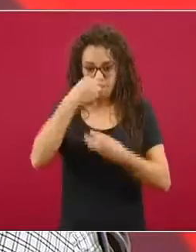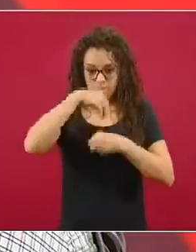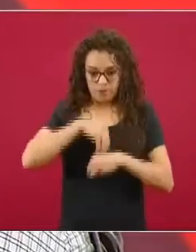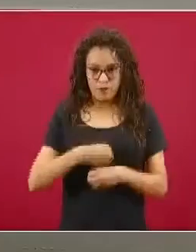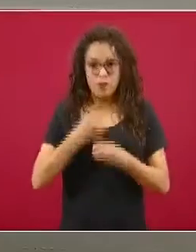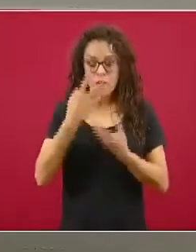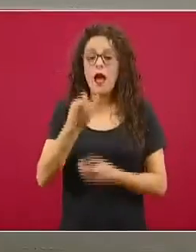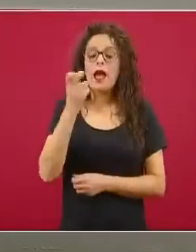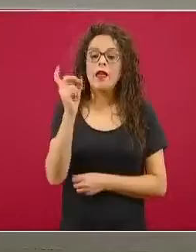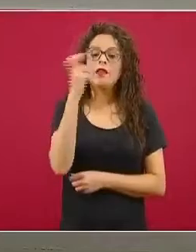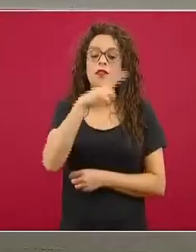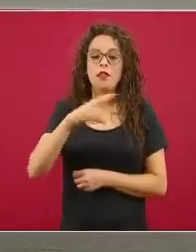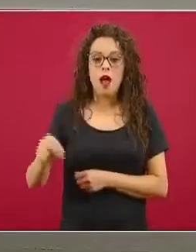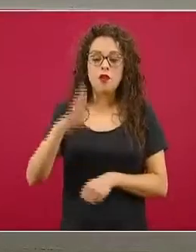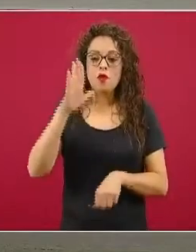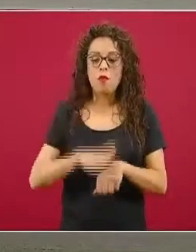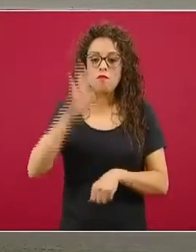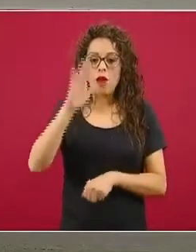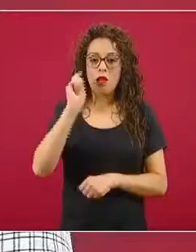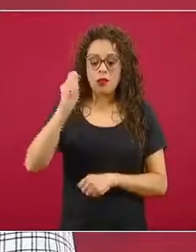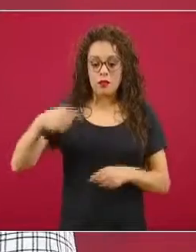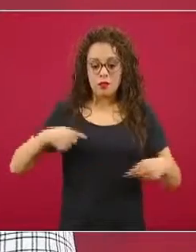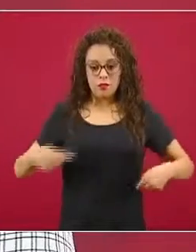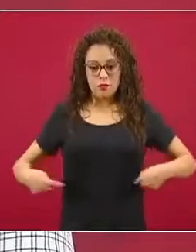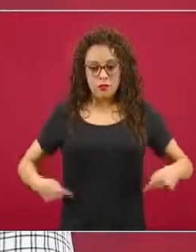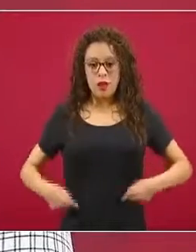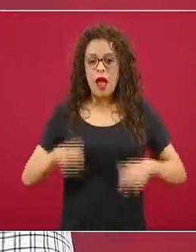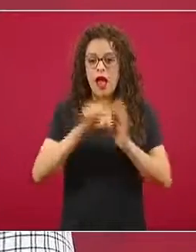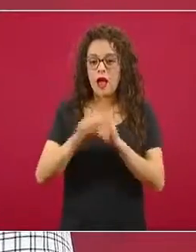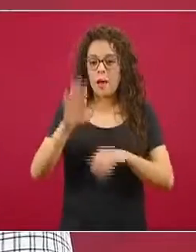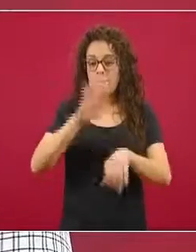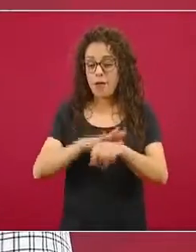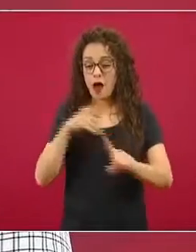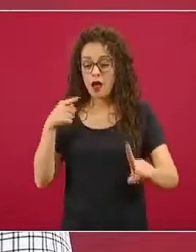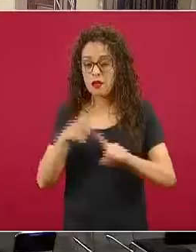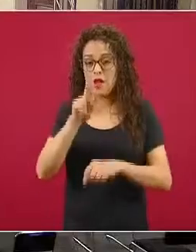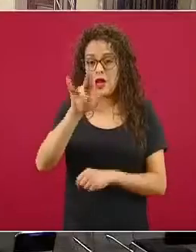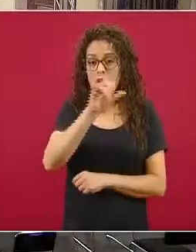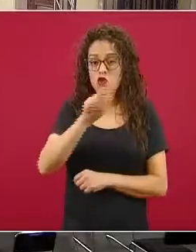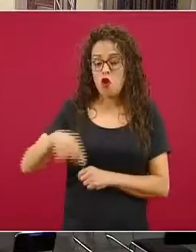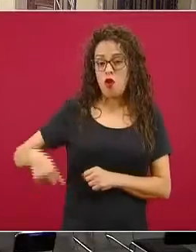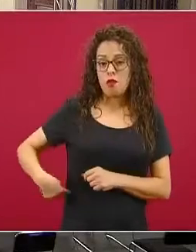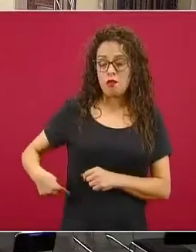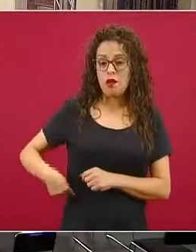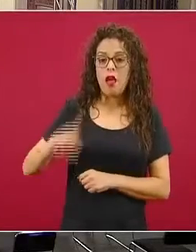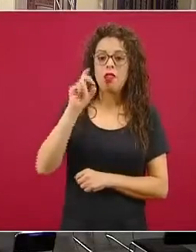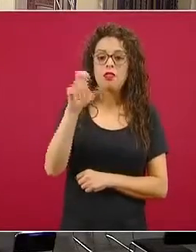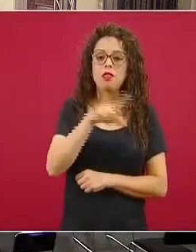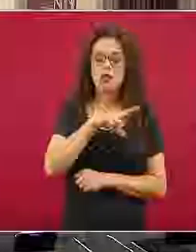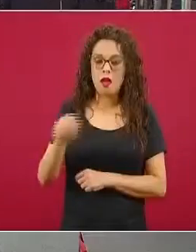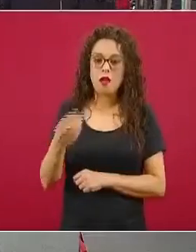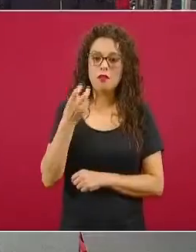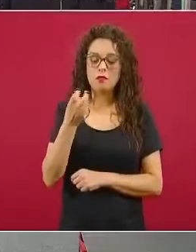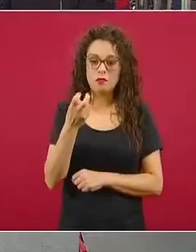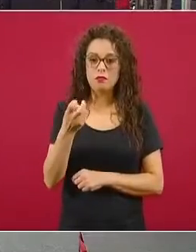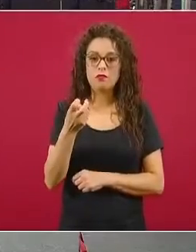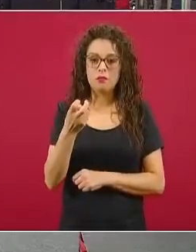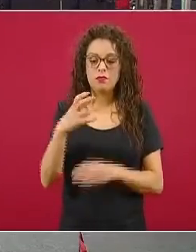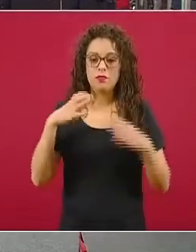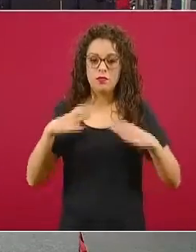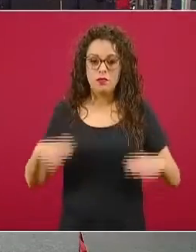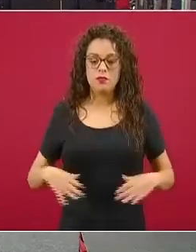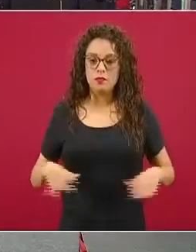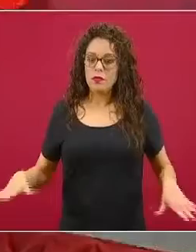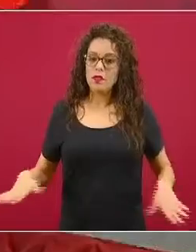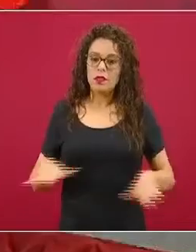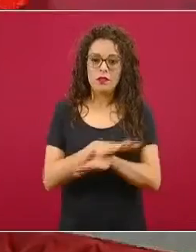donde otros órganos, especialmente los riñones, pueden también ser afectados por estos cambios fisiológicos